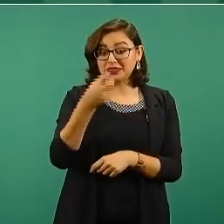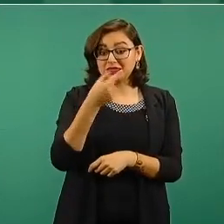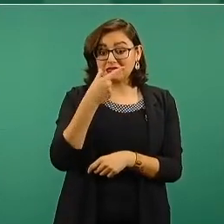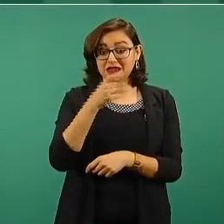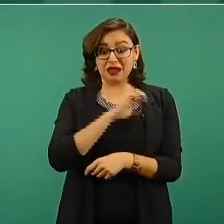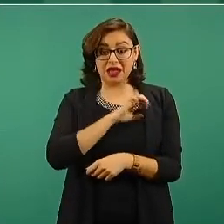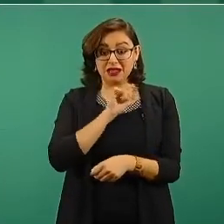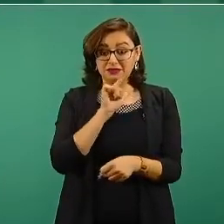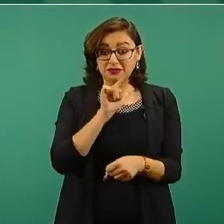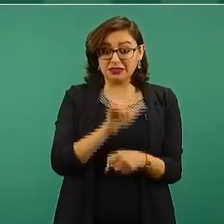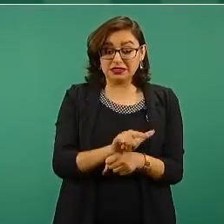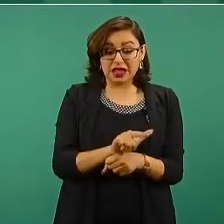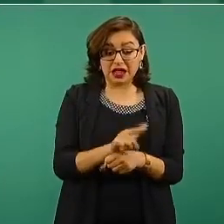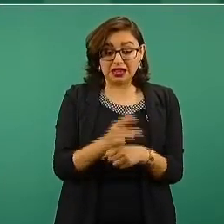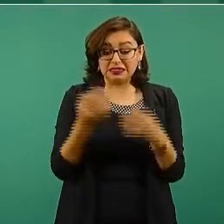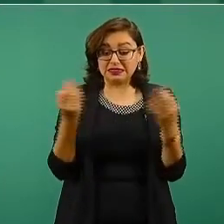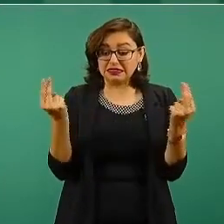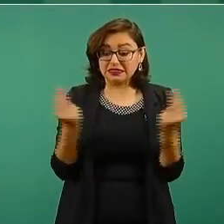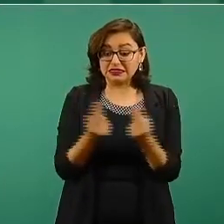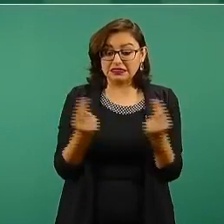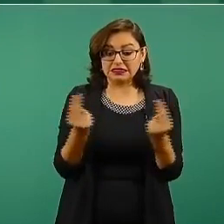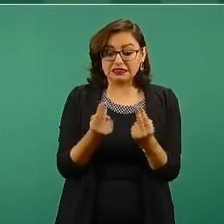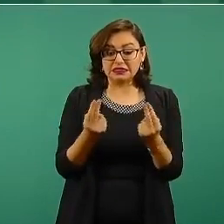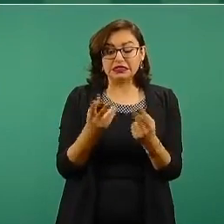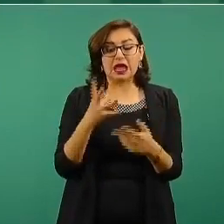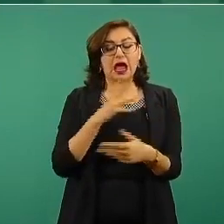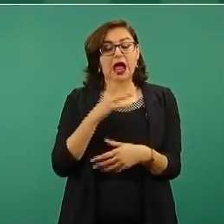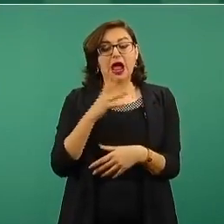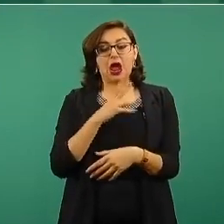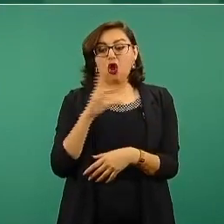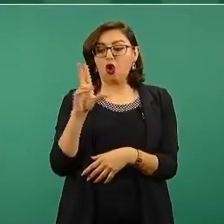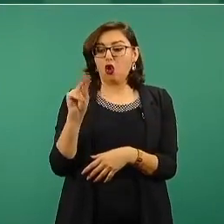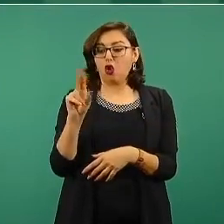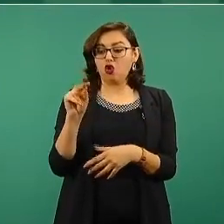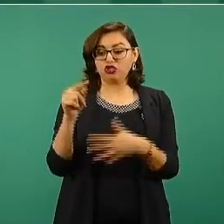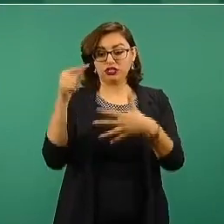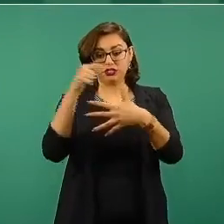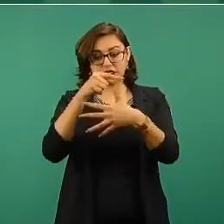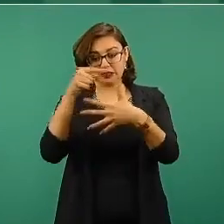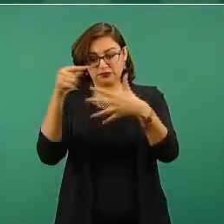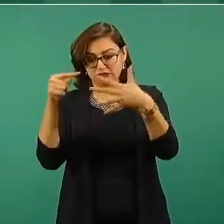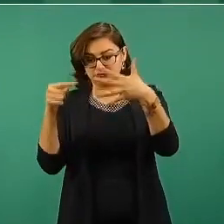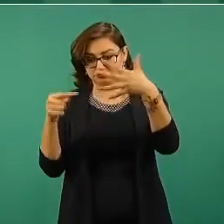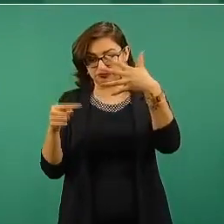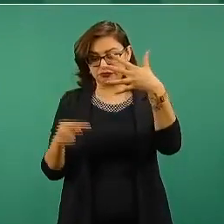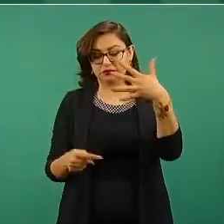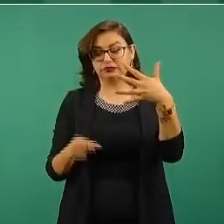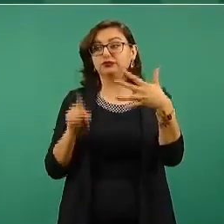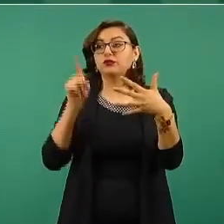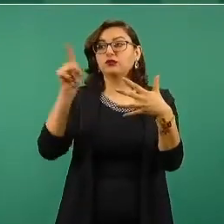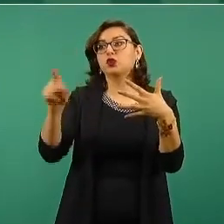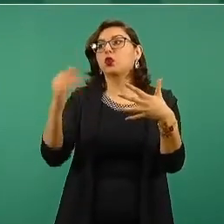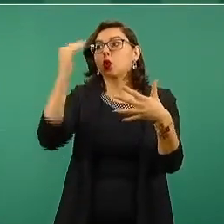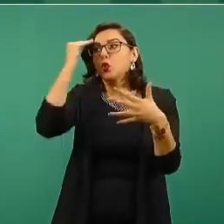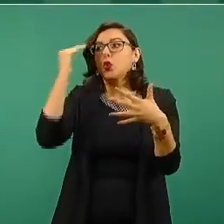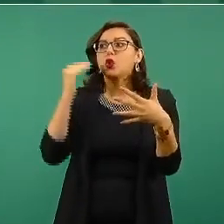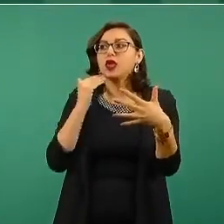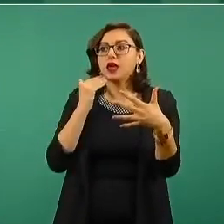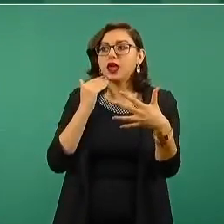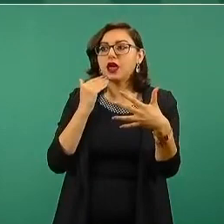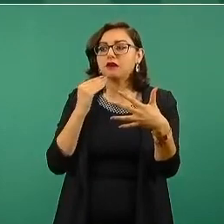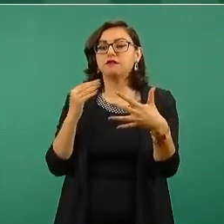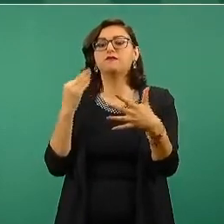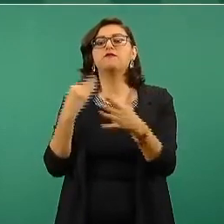de 80 claves, voy a decir, solo no tienen 4. Entonces tendríamos ya,